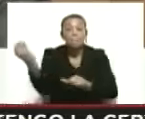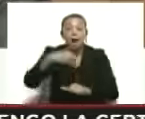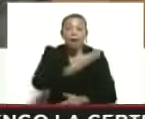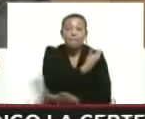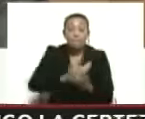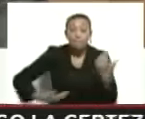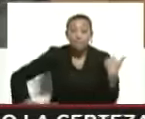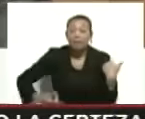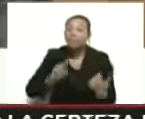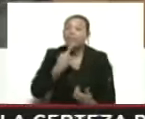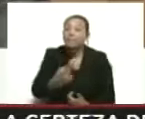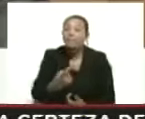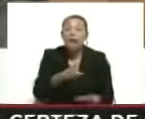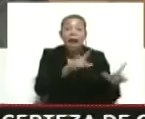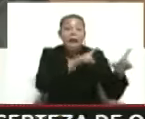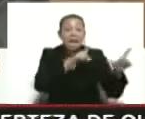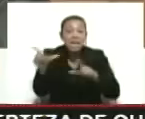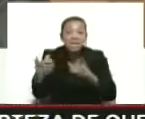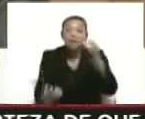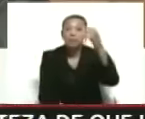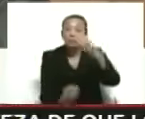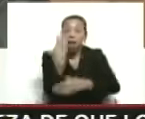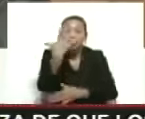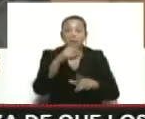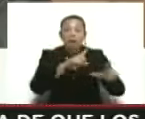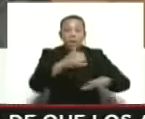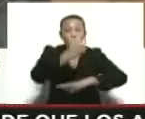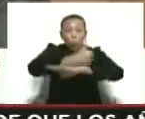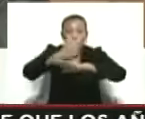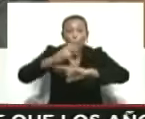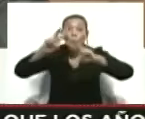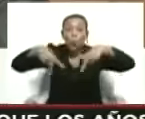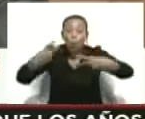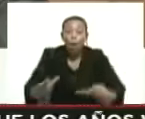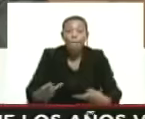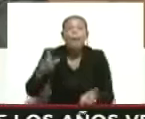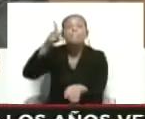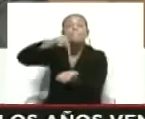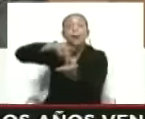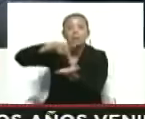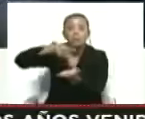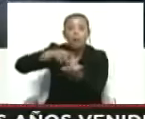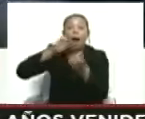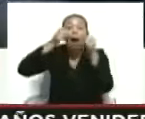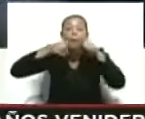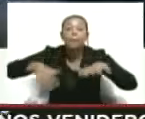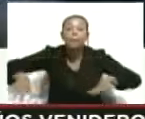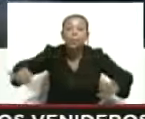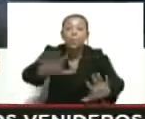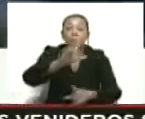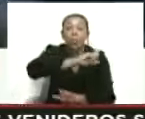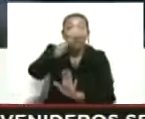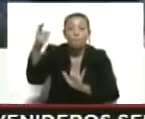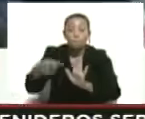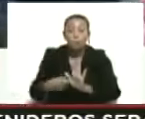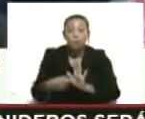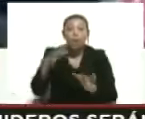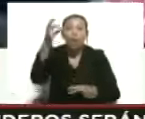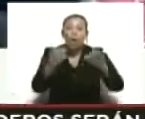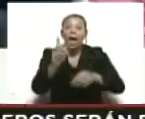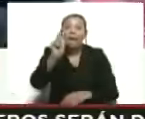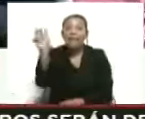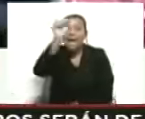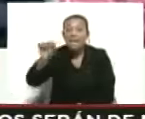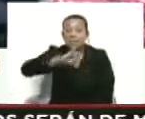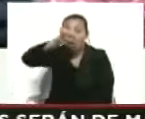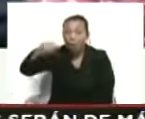presidente declarará instalada la Asamblea Nacional y luego participará al Poder Ejecutivo, el Poder Judicial,